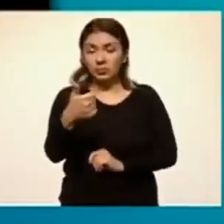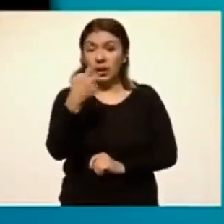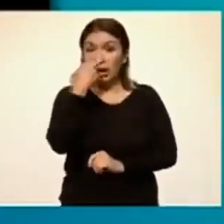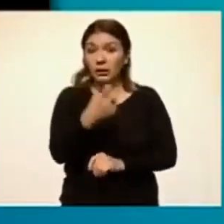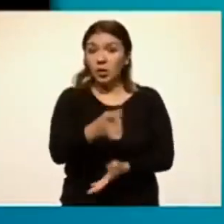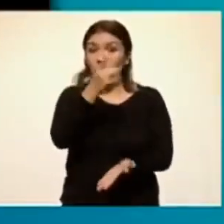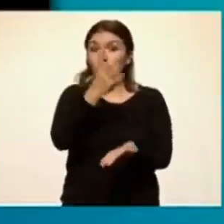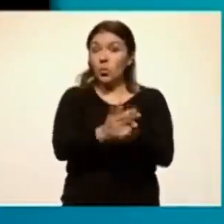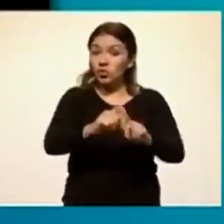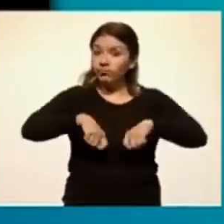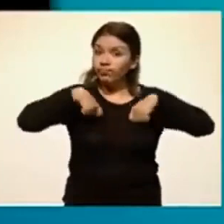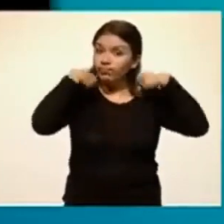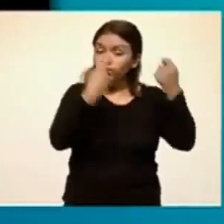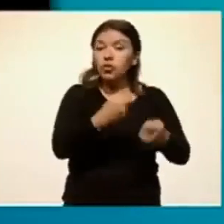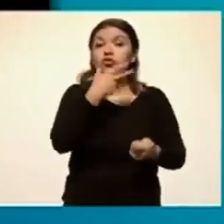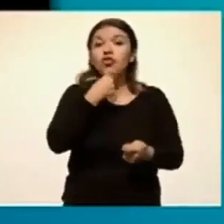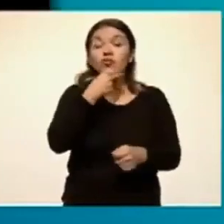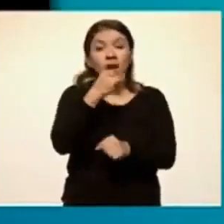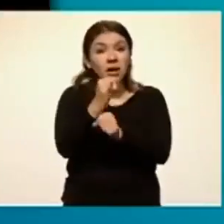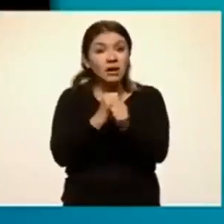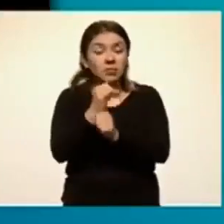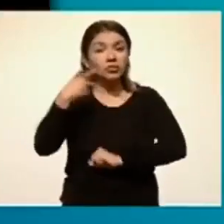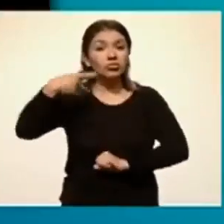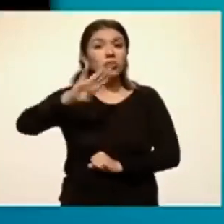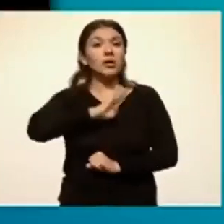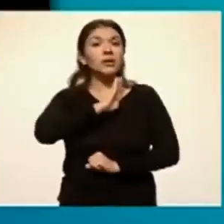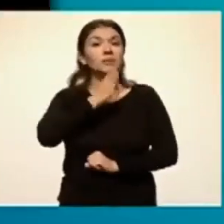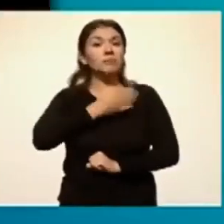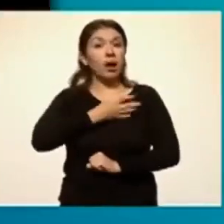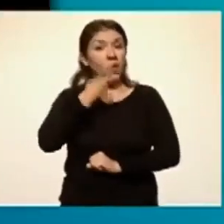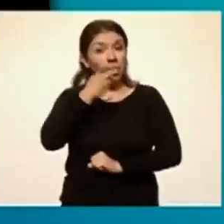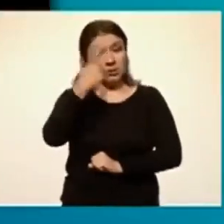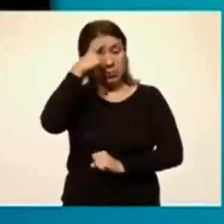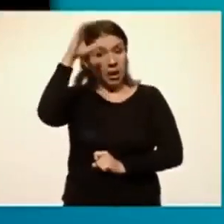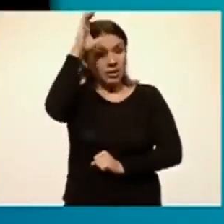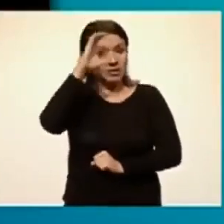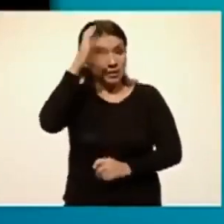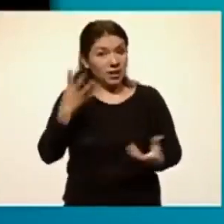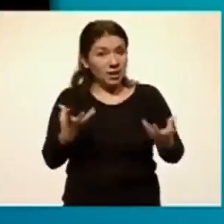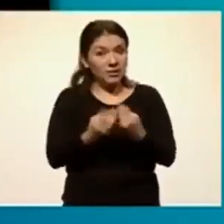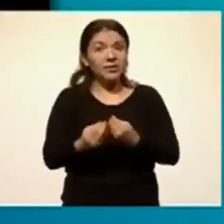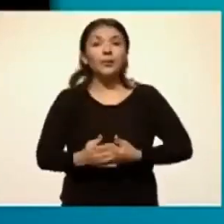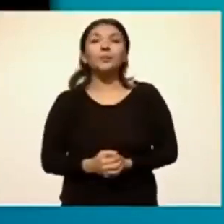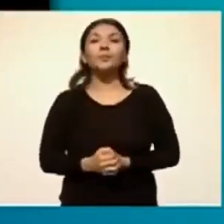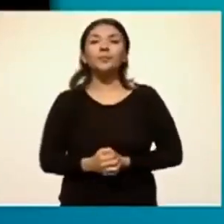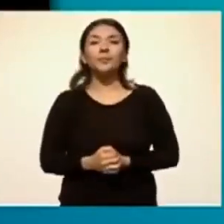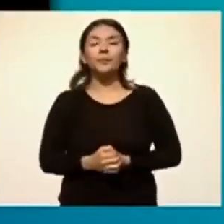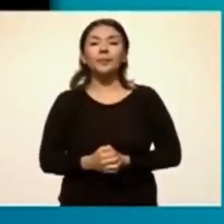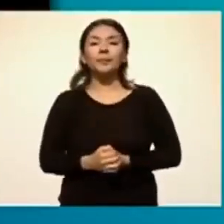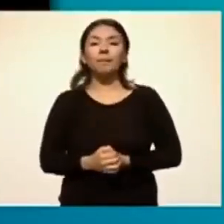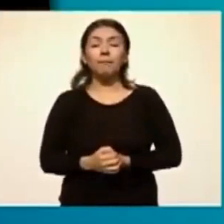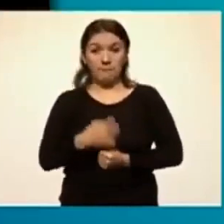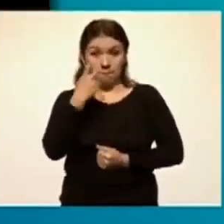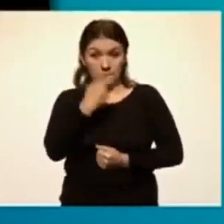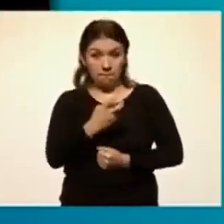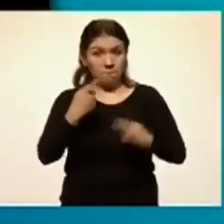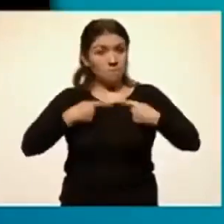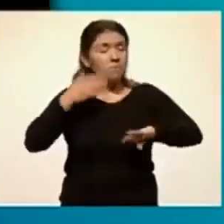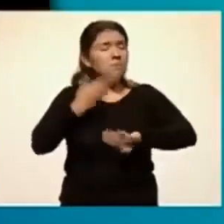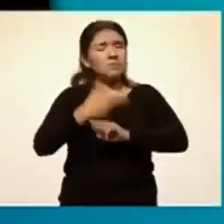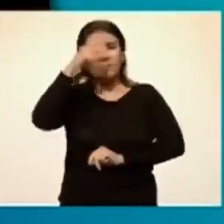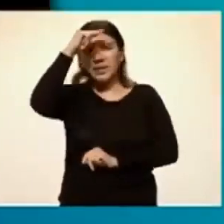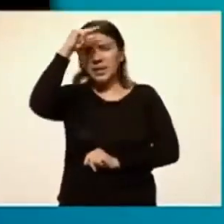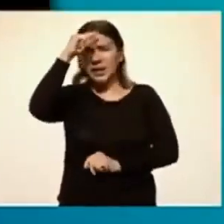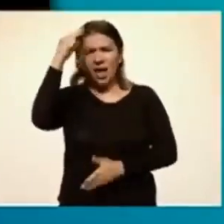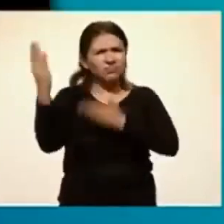único Nobel otorgado a un investigador español en el ámbito de la ciencia. Y además de ser muy inteligente